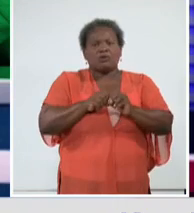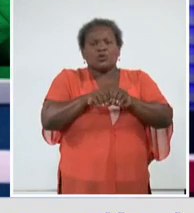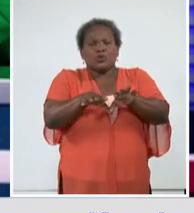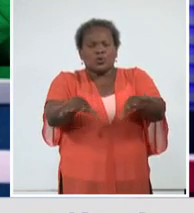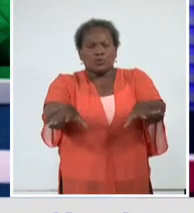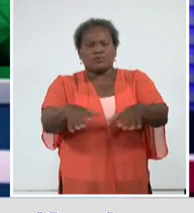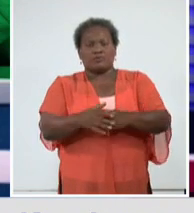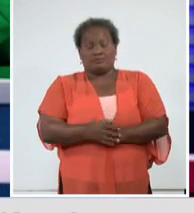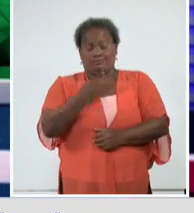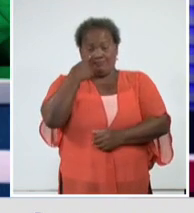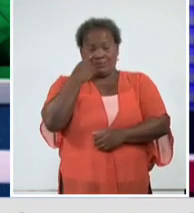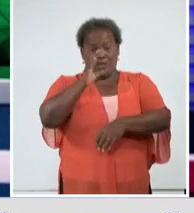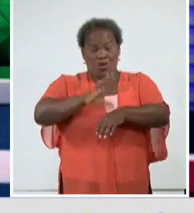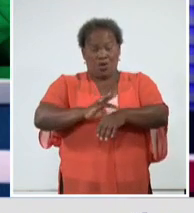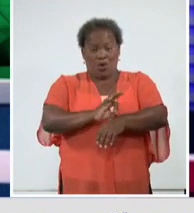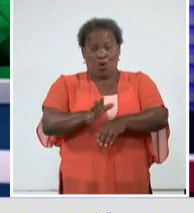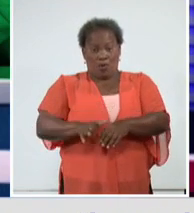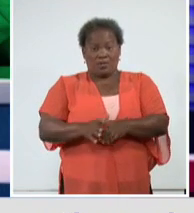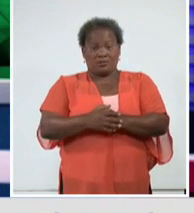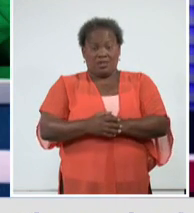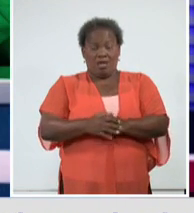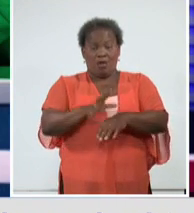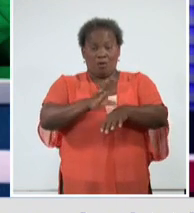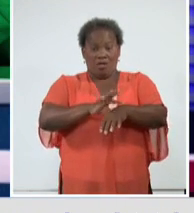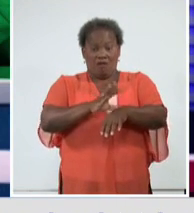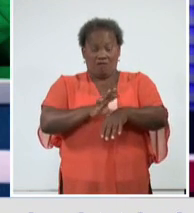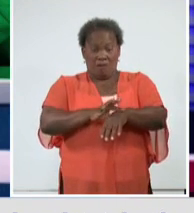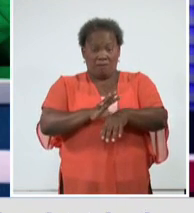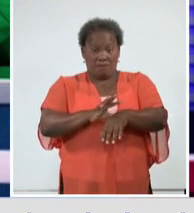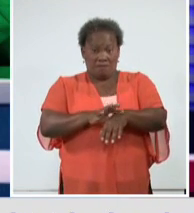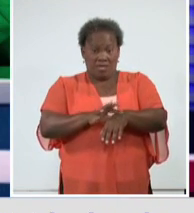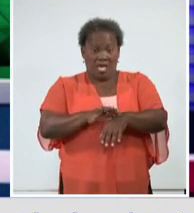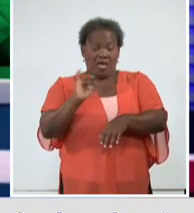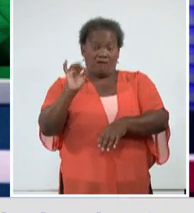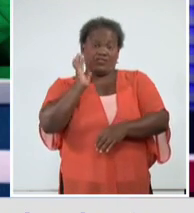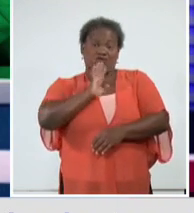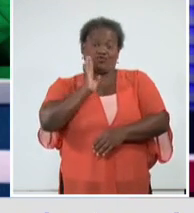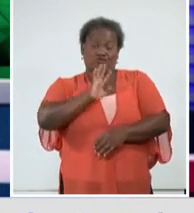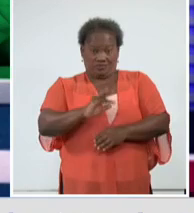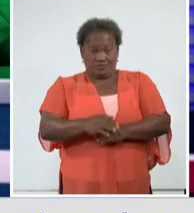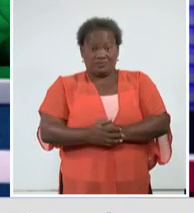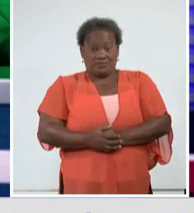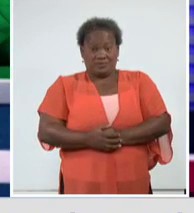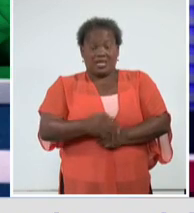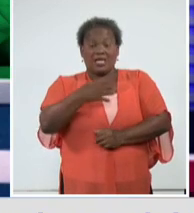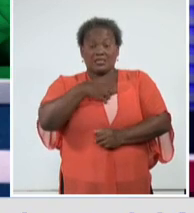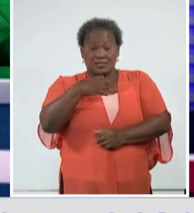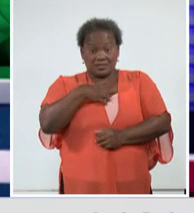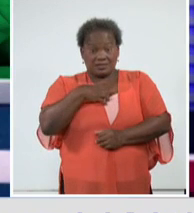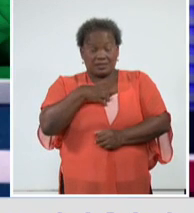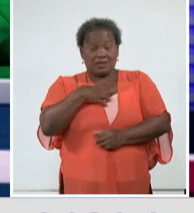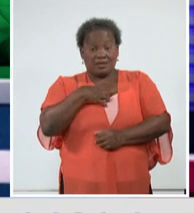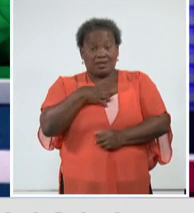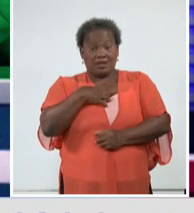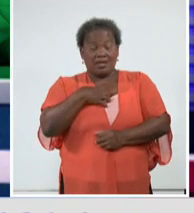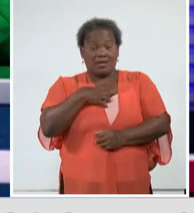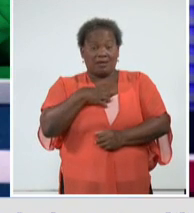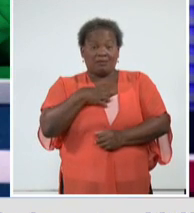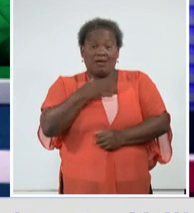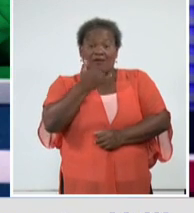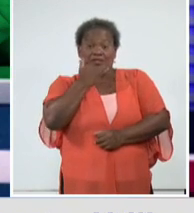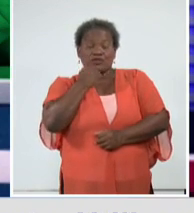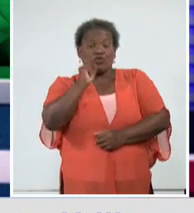ocasiones, la COVID es una enfermedad viral, es una enfermedad biológica, es una enfermedad infecciosa, pero que tiene un peso importante social y económico.